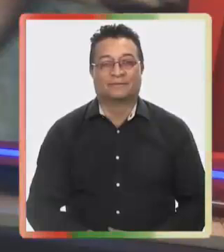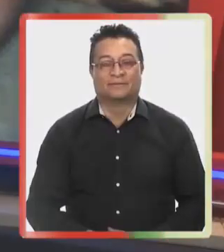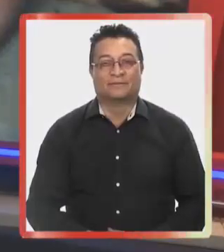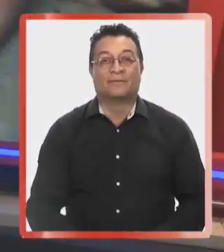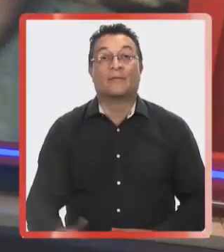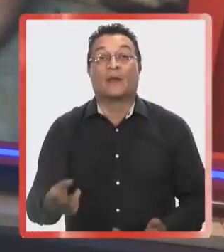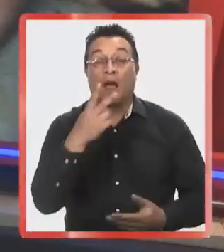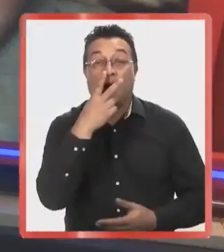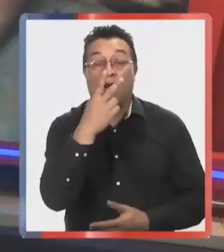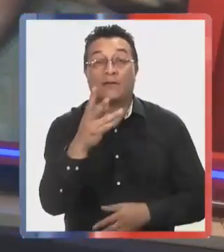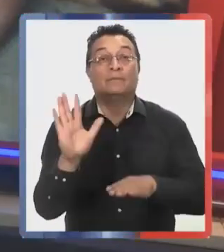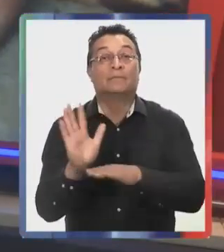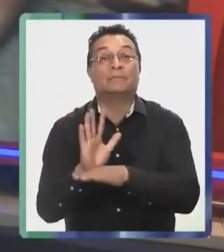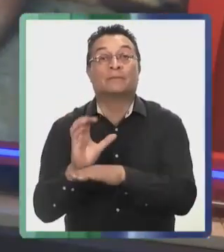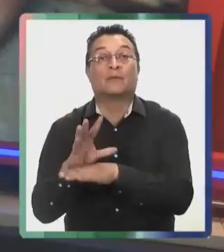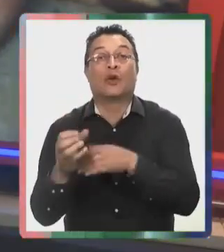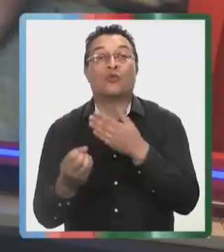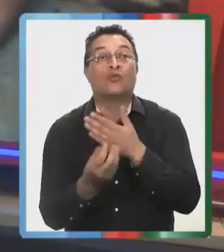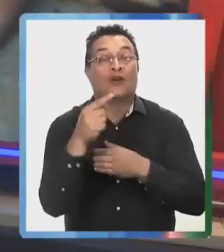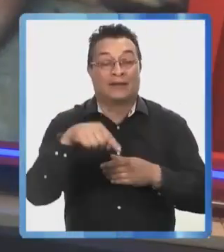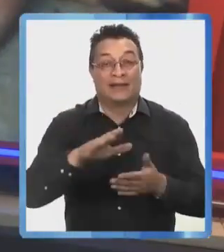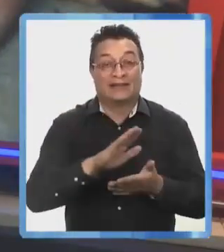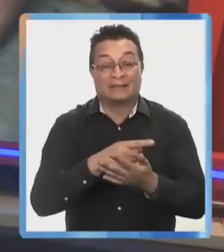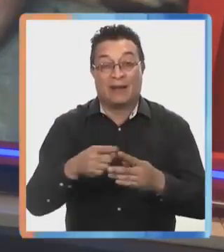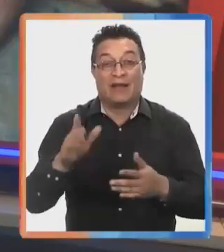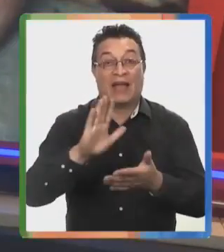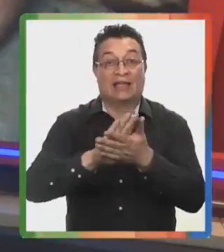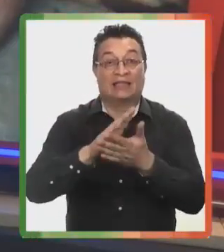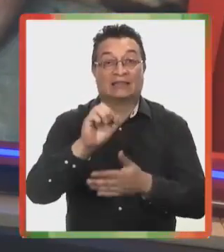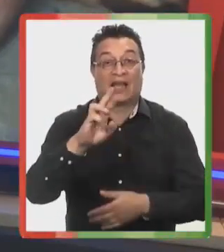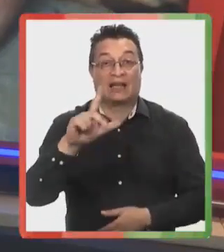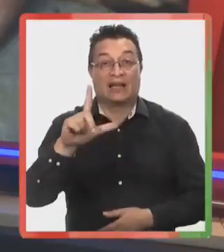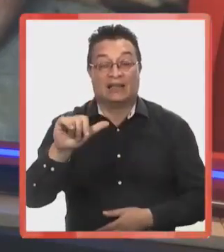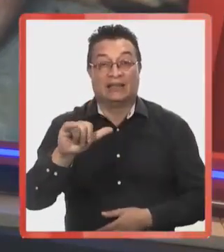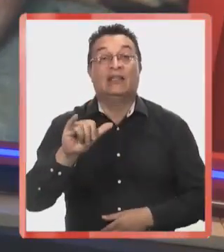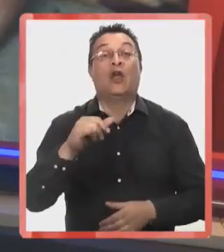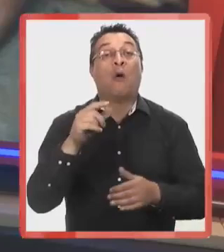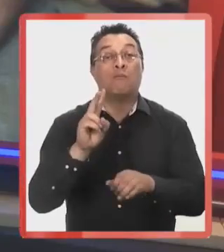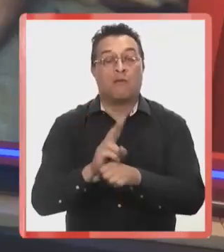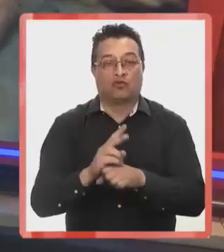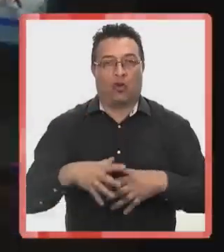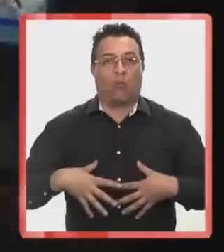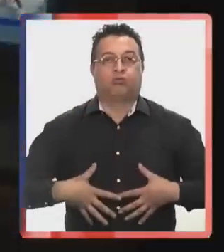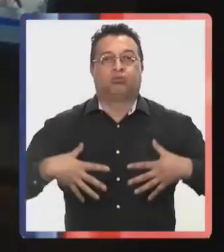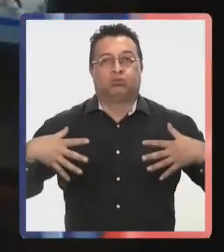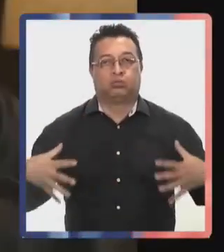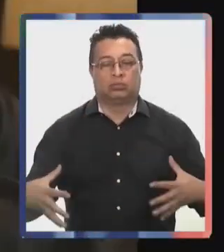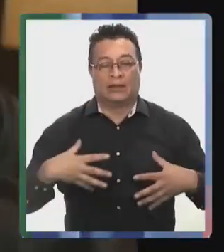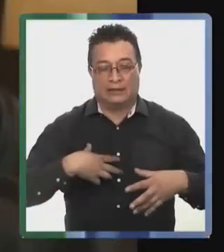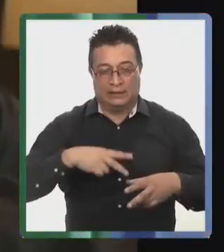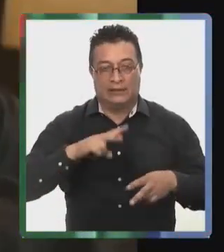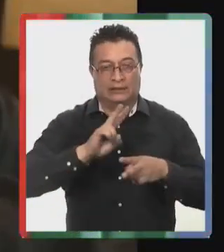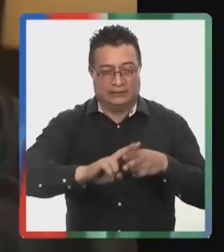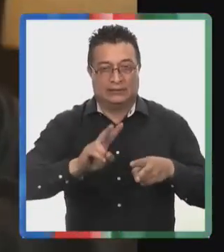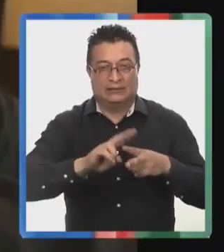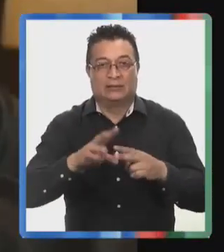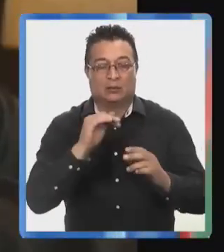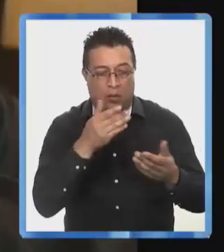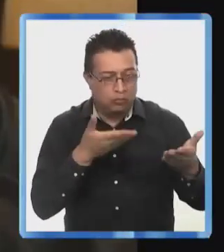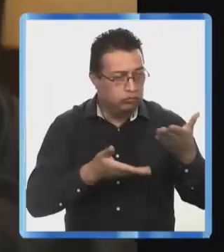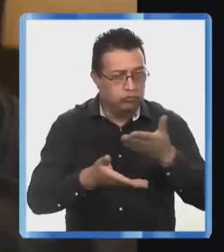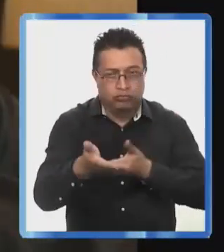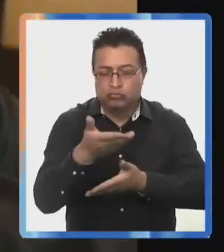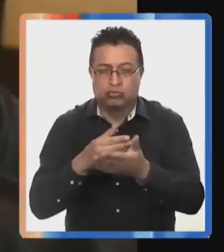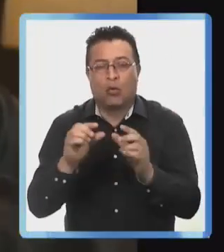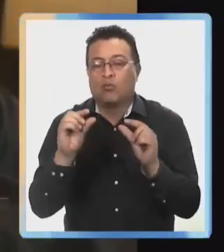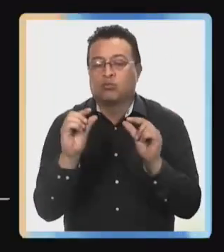Vamos con los estrenos de esta semana. Charlie es un profesor con obesidad severa que intentará reparar la compleja y casi nula relación que